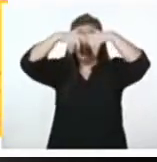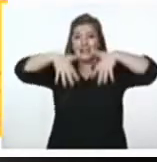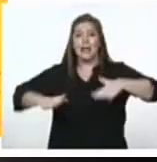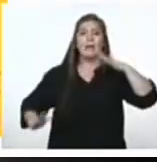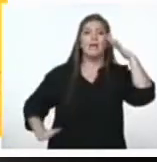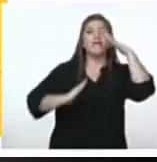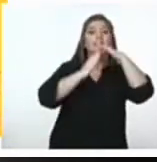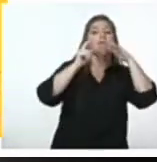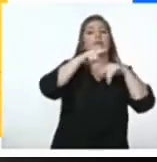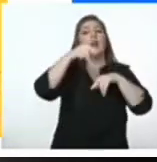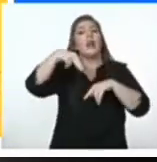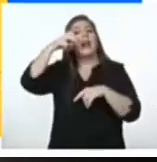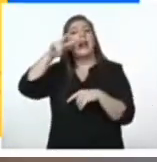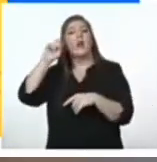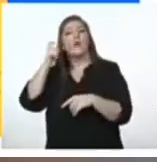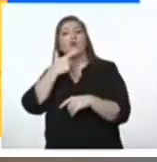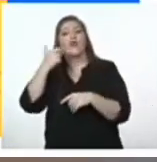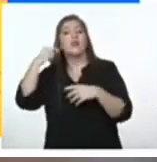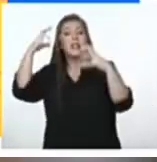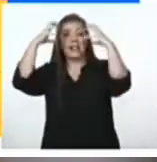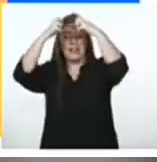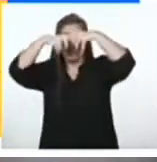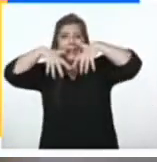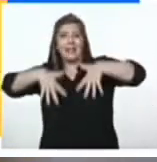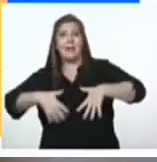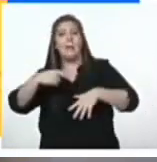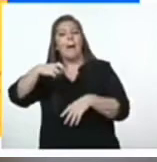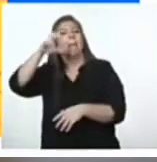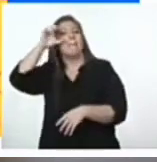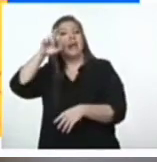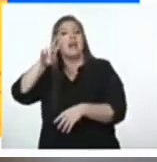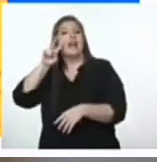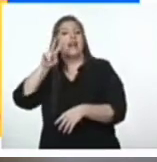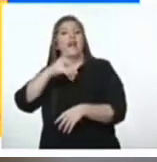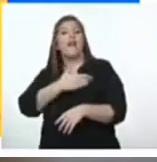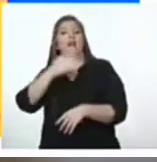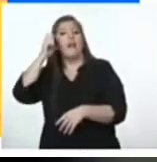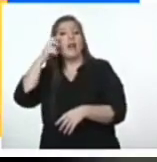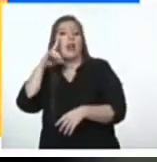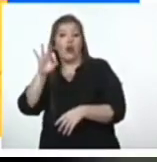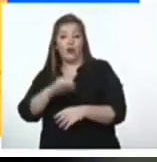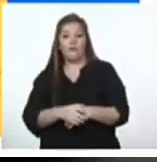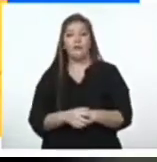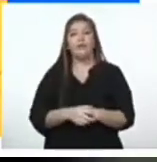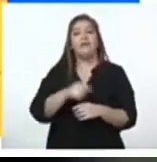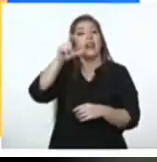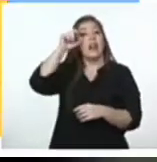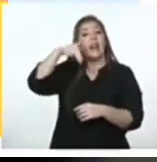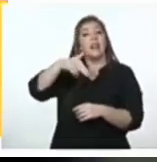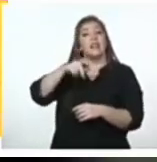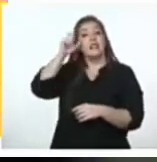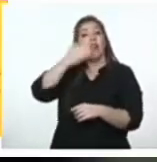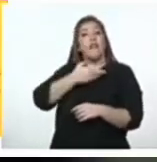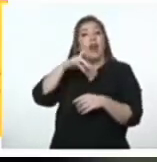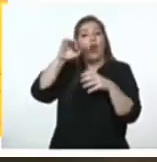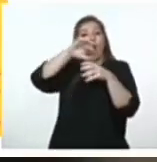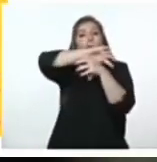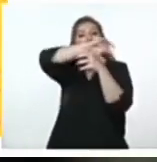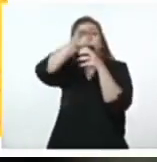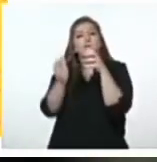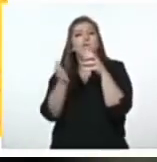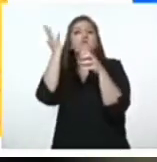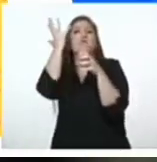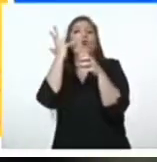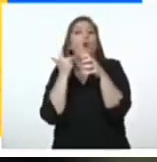el sistema nervioso periférico. Así es. El encéfalo, protegido por el cráneo, está formado por dos